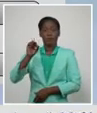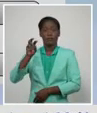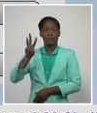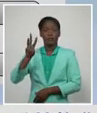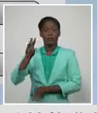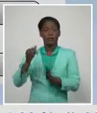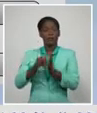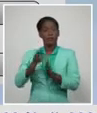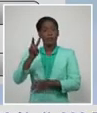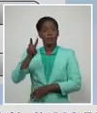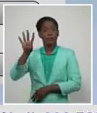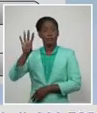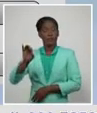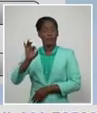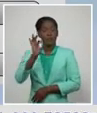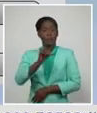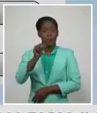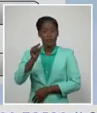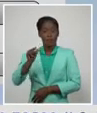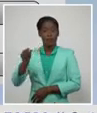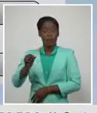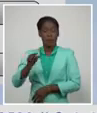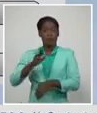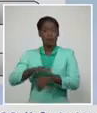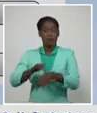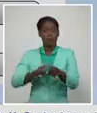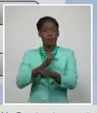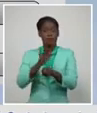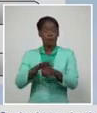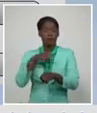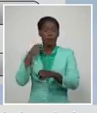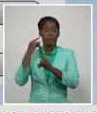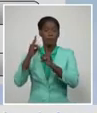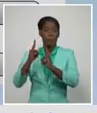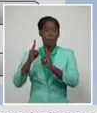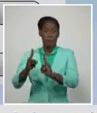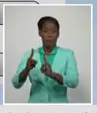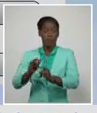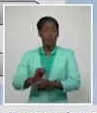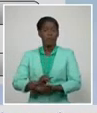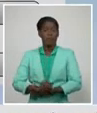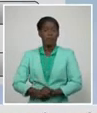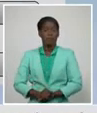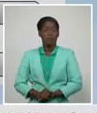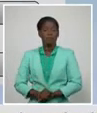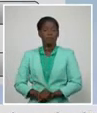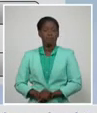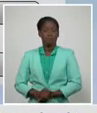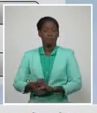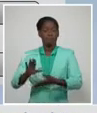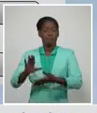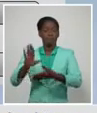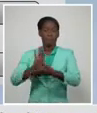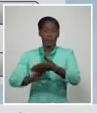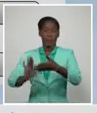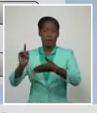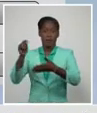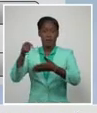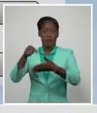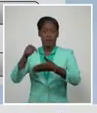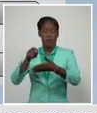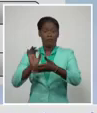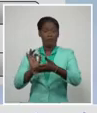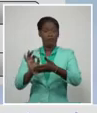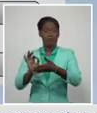1.373.240 personas que han fallecido con la COVID-19 en la región de las Américas, dando